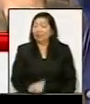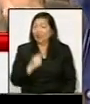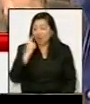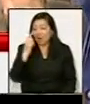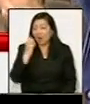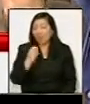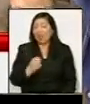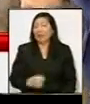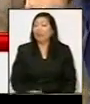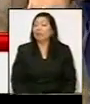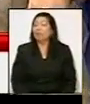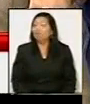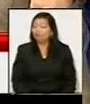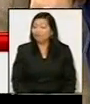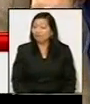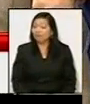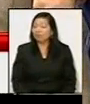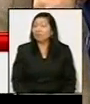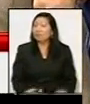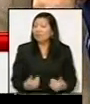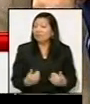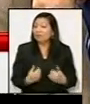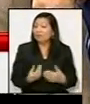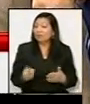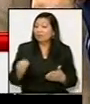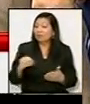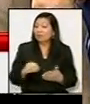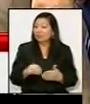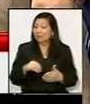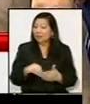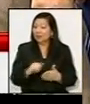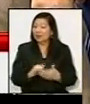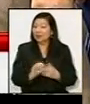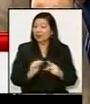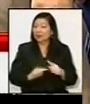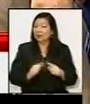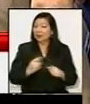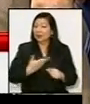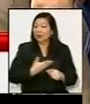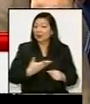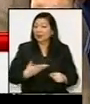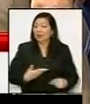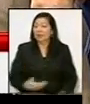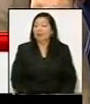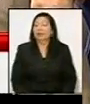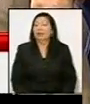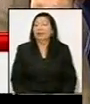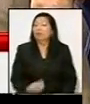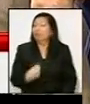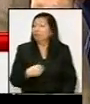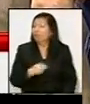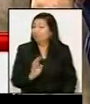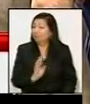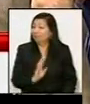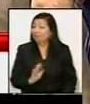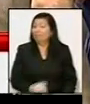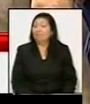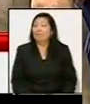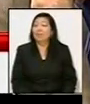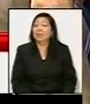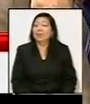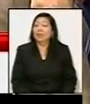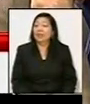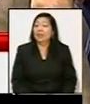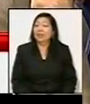presidente que debería incorporarse esta propuesta que viene del poder ejecutivo no es nuestra la